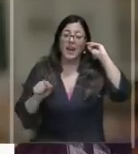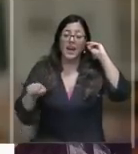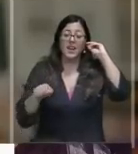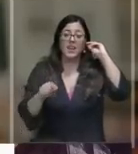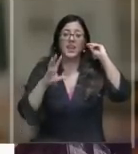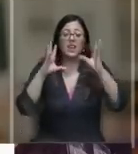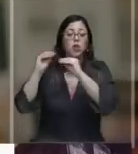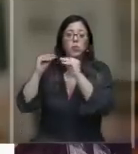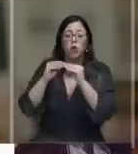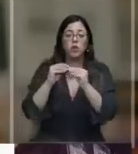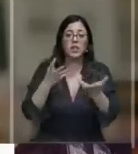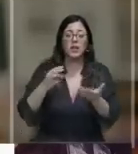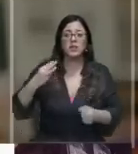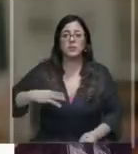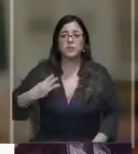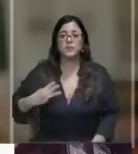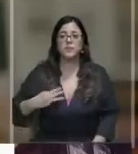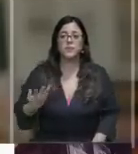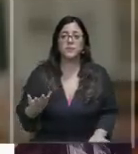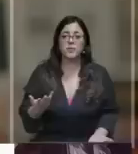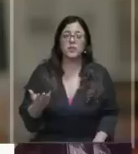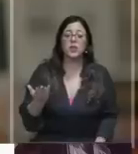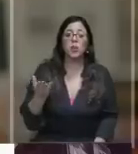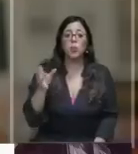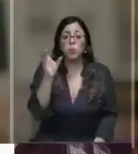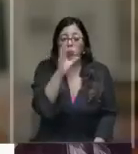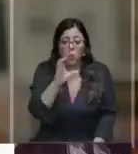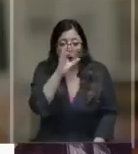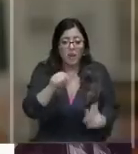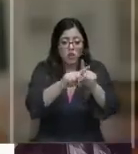había la municipalidad buscando un paño, y nosotros